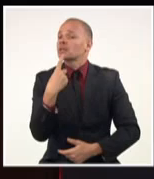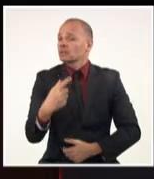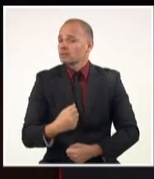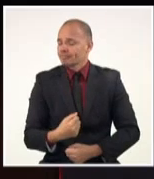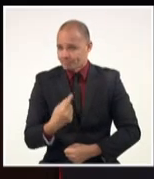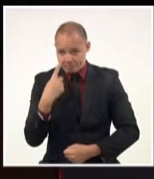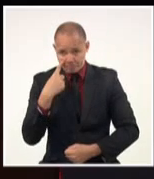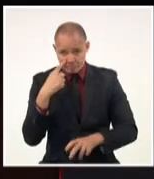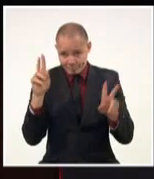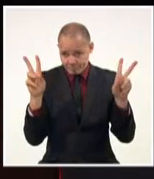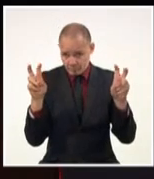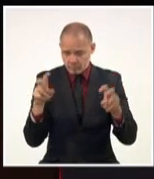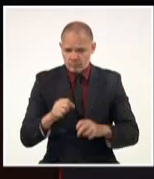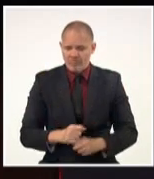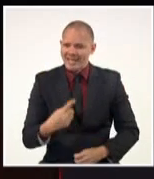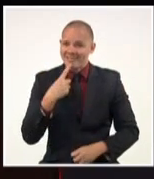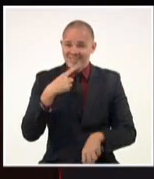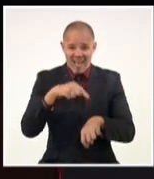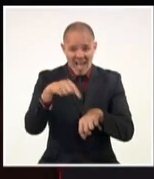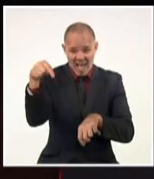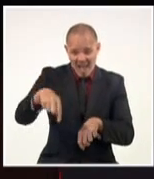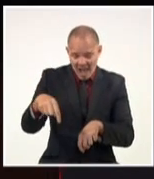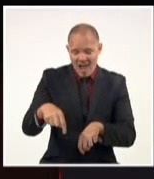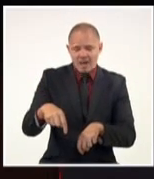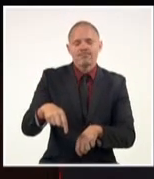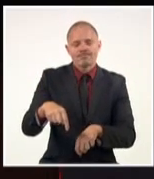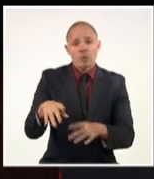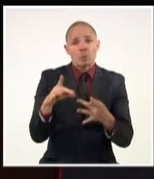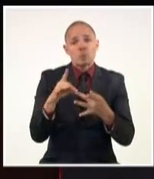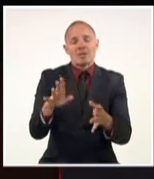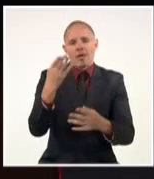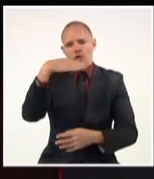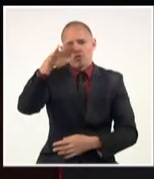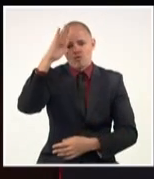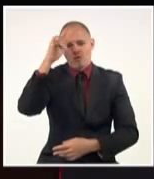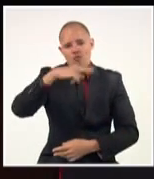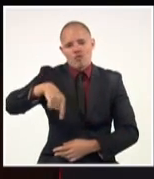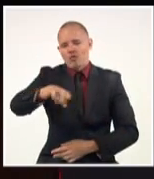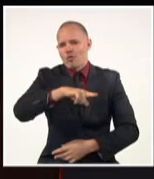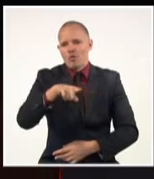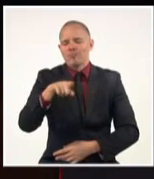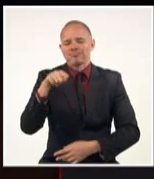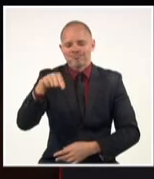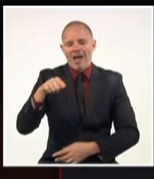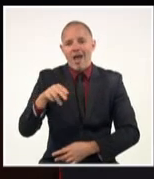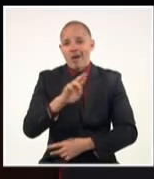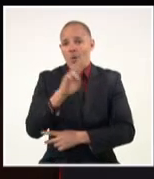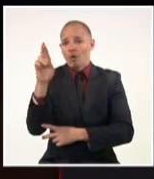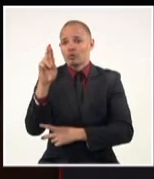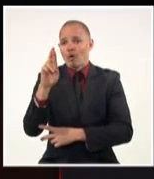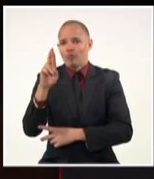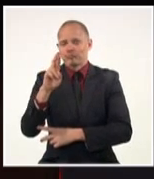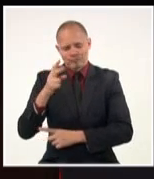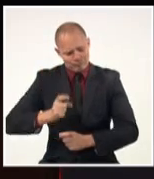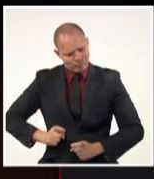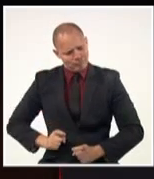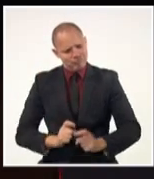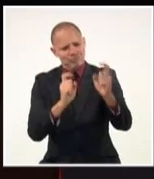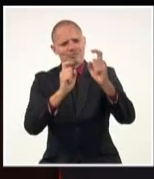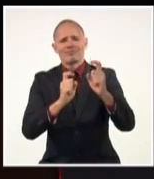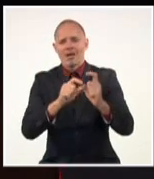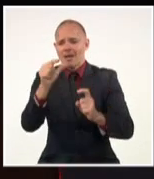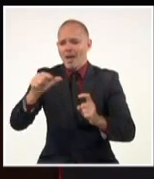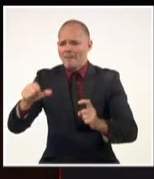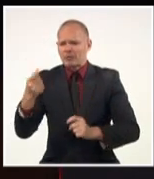por fortuna para Cuba, la revolución llegará de verdad al poder. Ni ladrones, ni traidores,